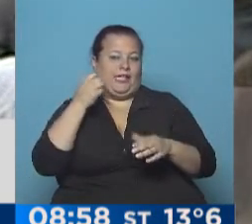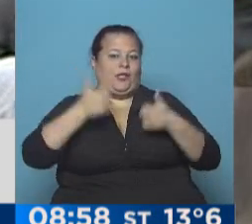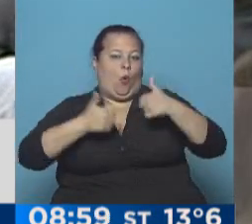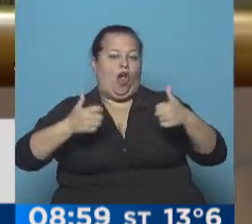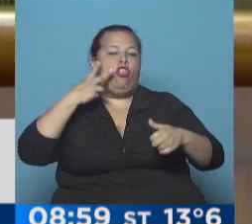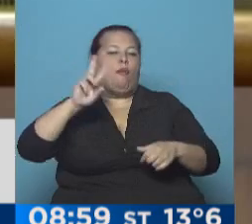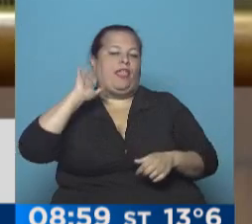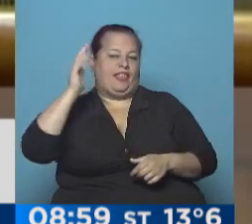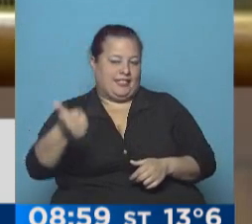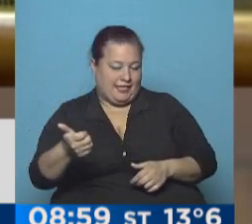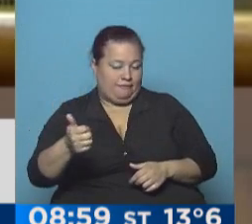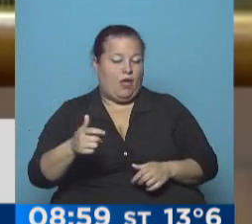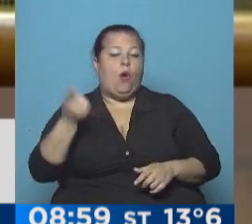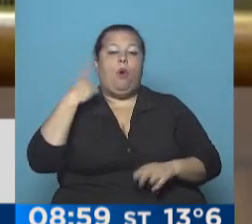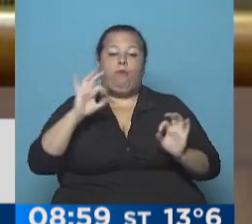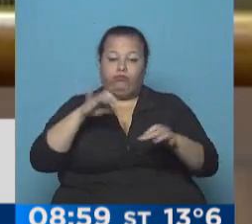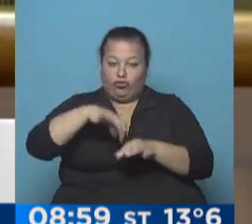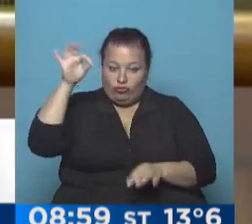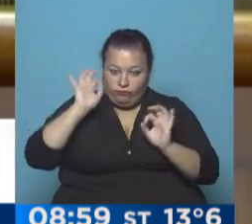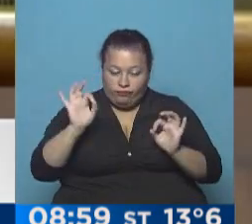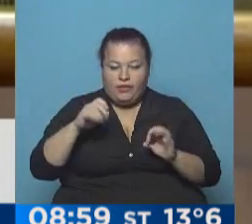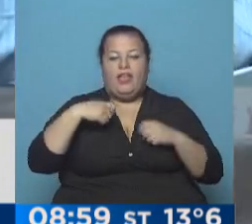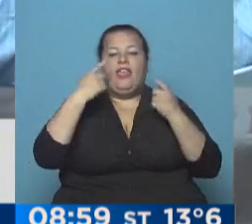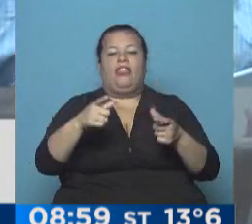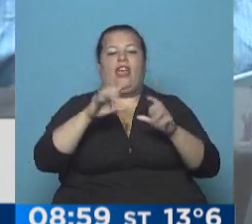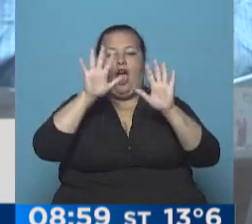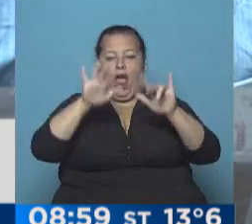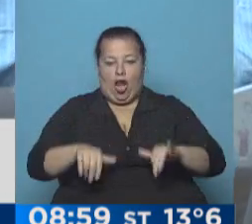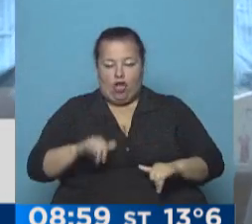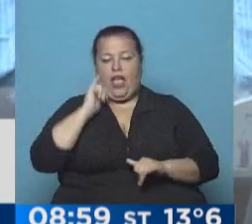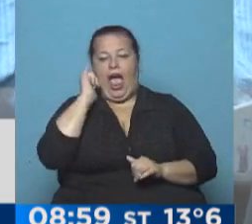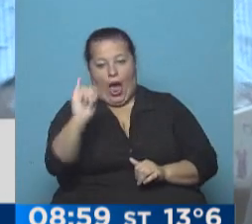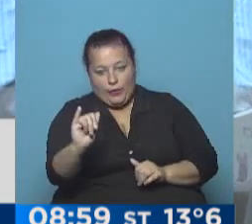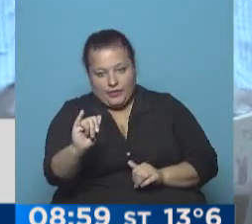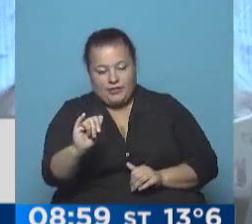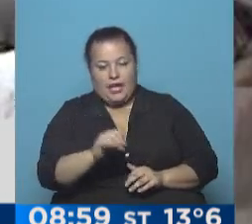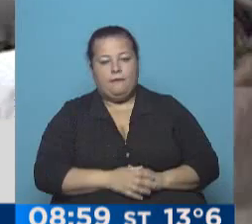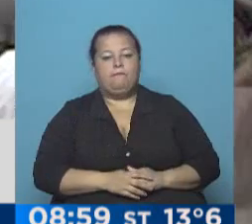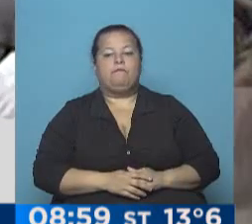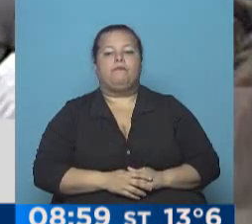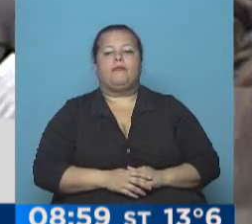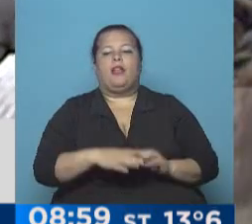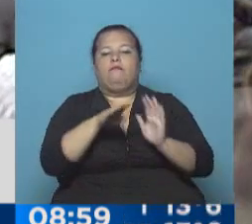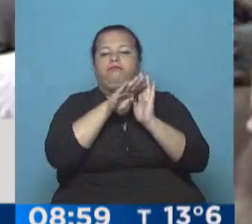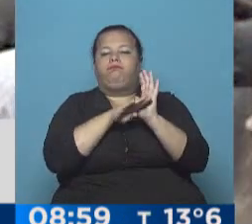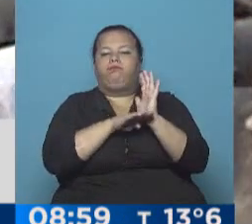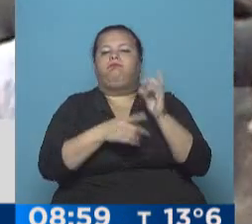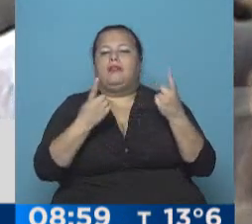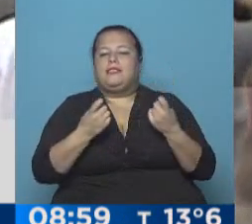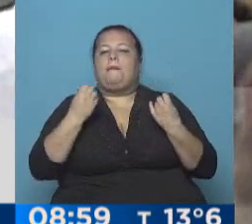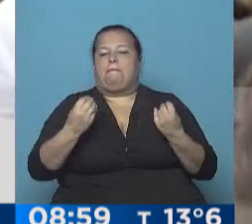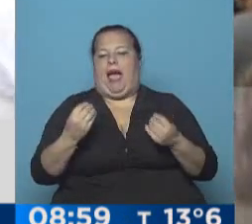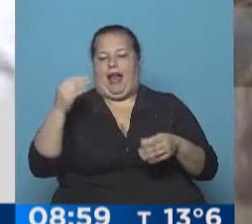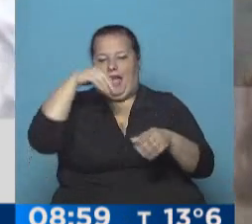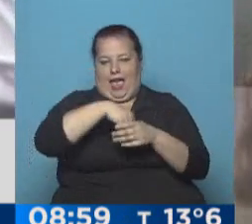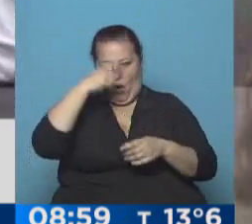el año 2016. Después que se haga este sorteo, les van a llegar una cédula con una notificación, con todos los requisitos que se